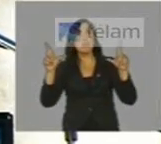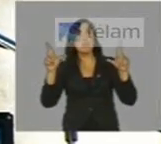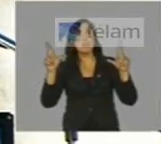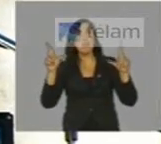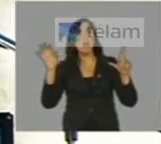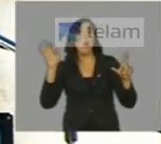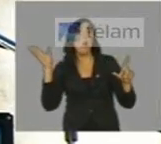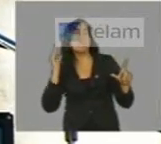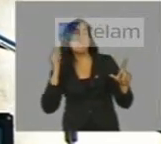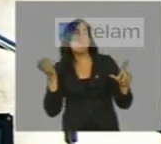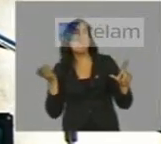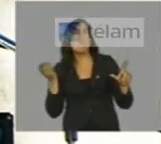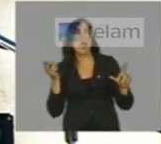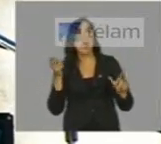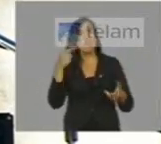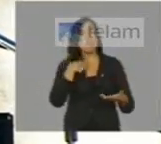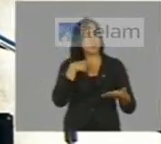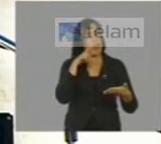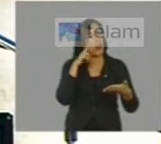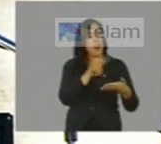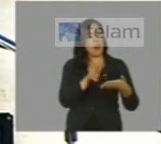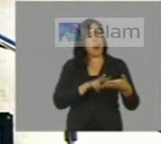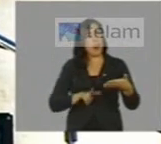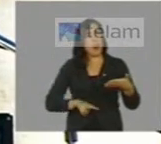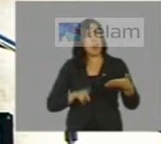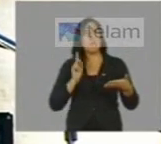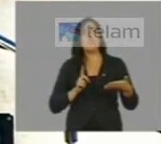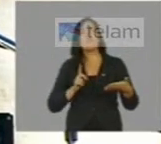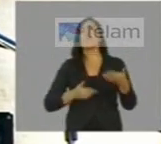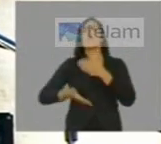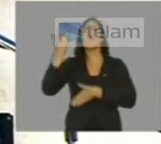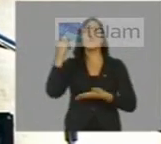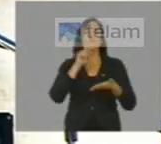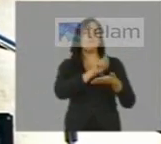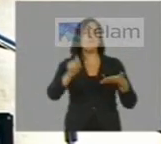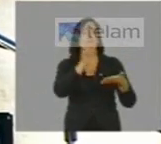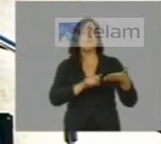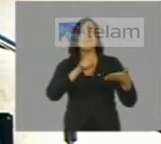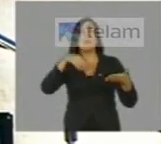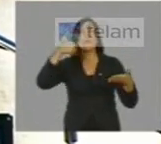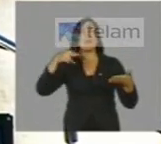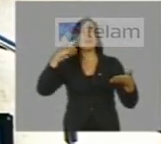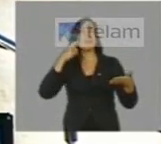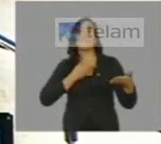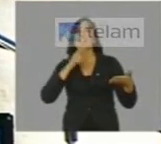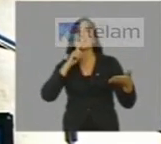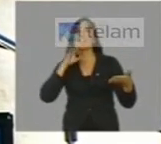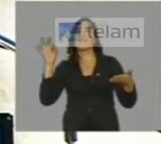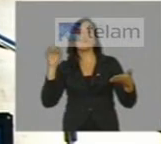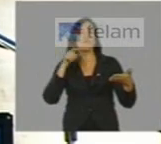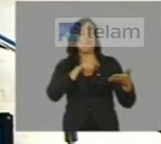algunas de las páginas del manifiesto del 18, de esos estudiantes, de esa